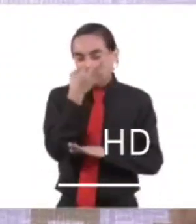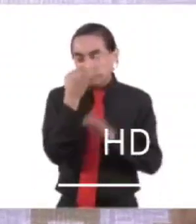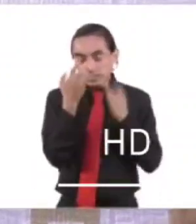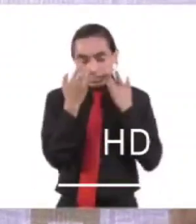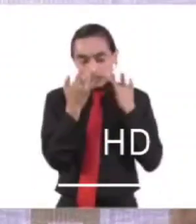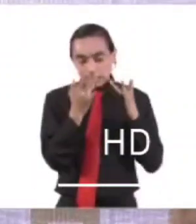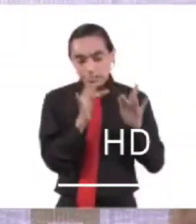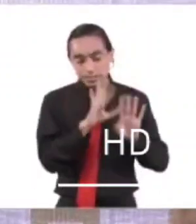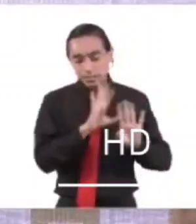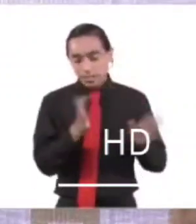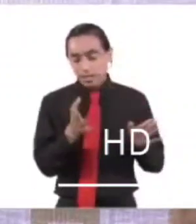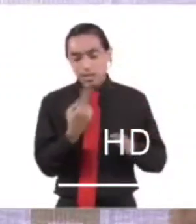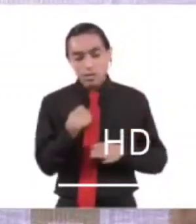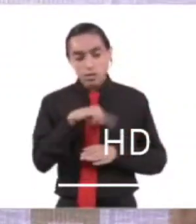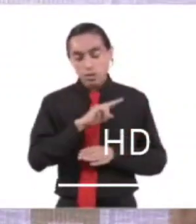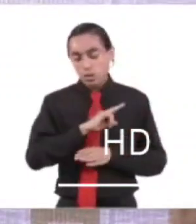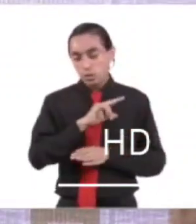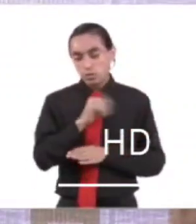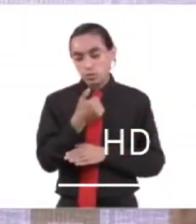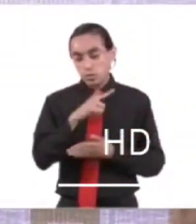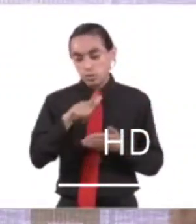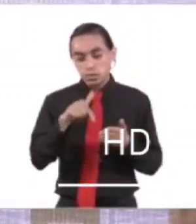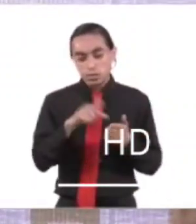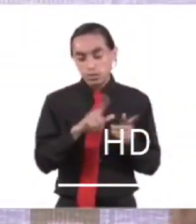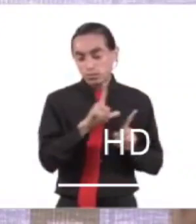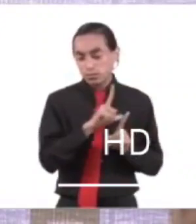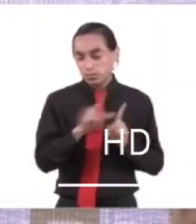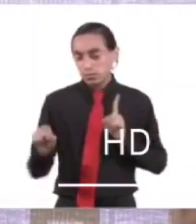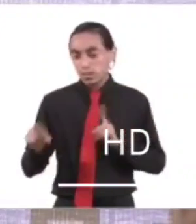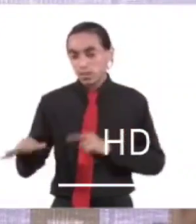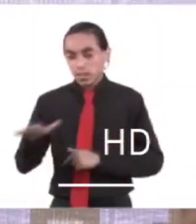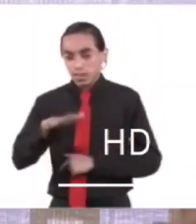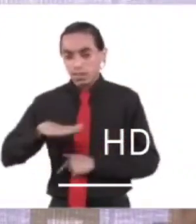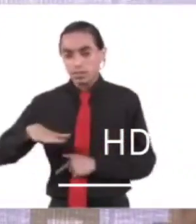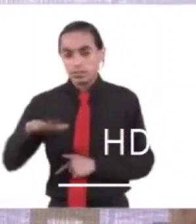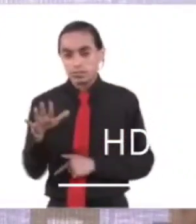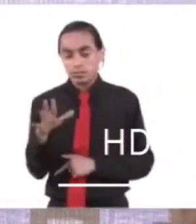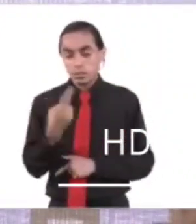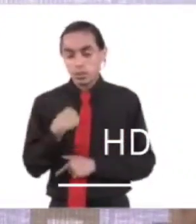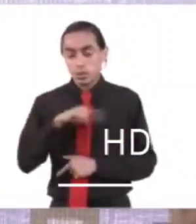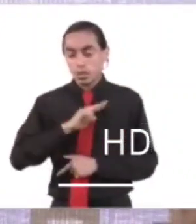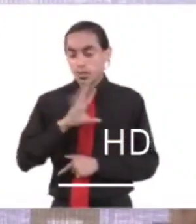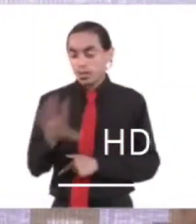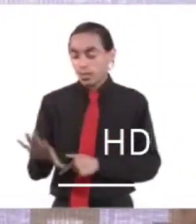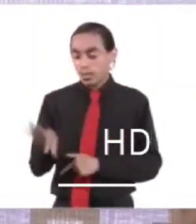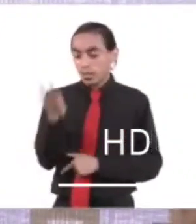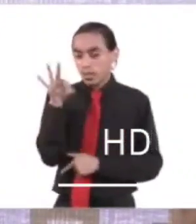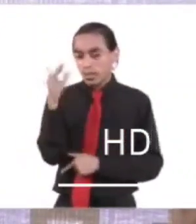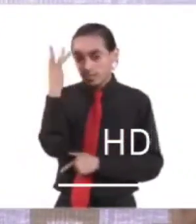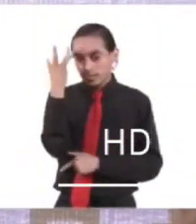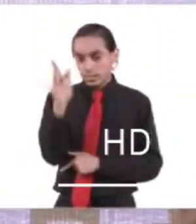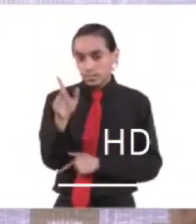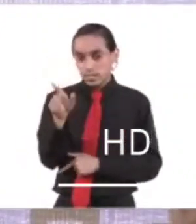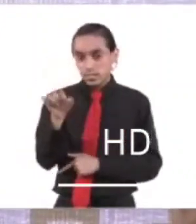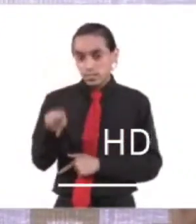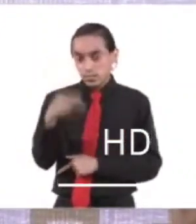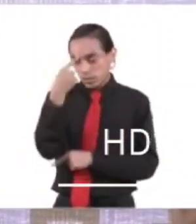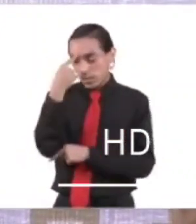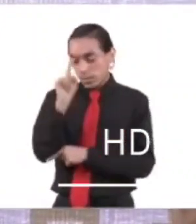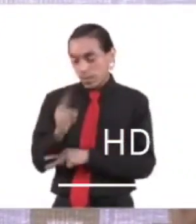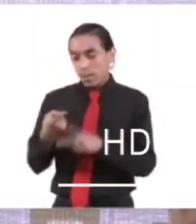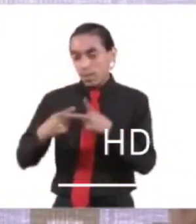estudiantil y nos vamos a ir a las colonias. Y escogimos San Simón para empezar esa